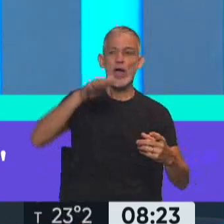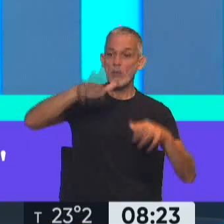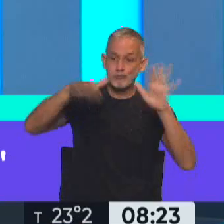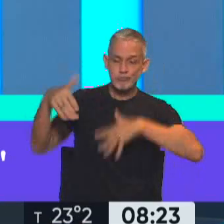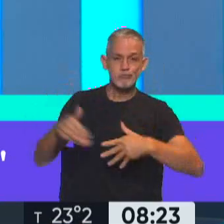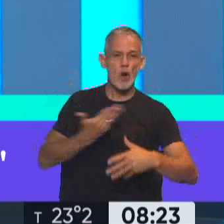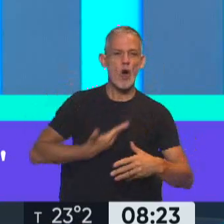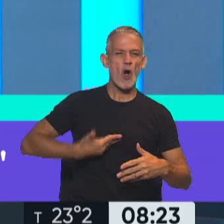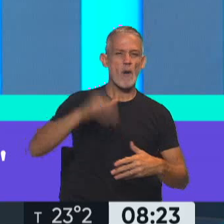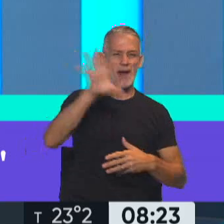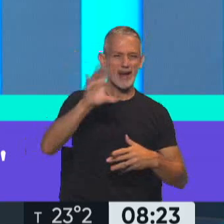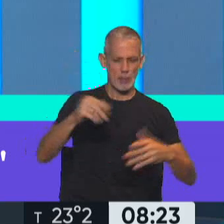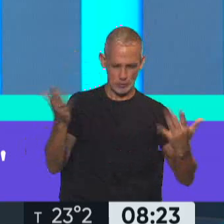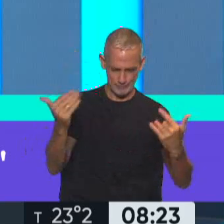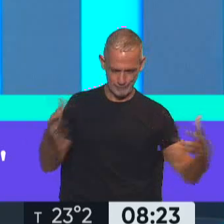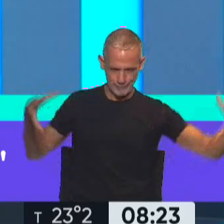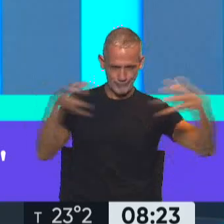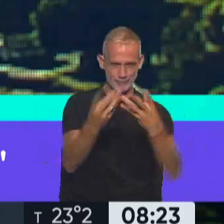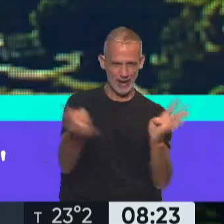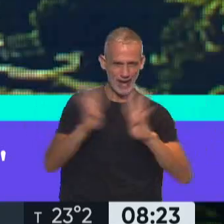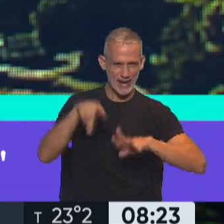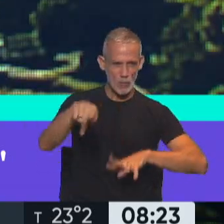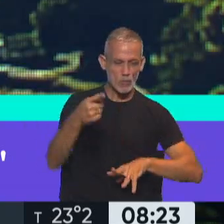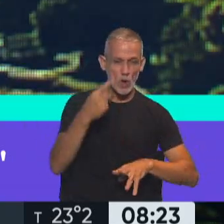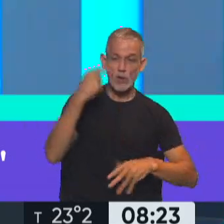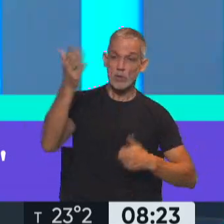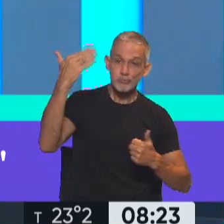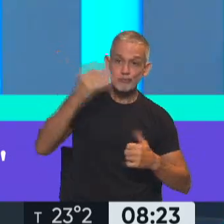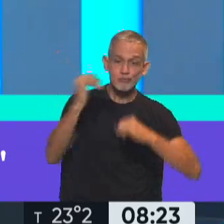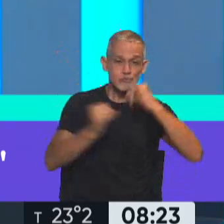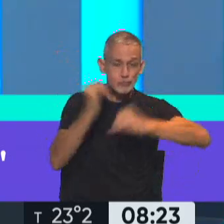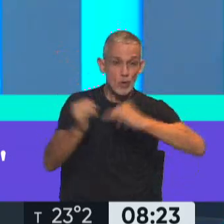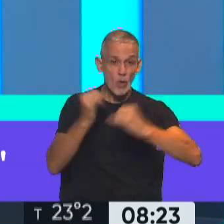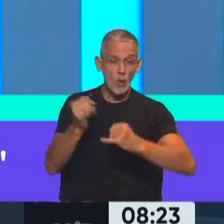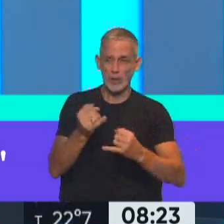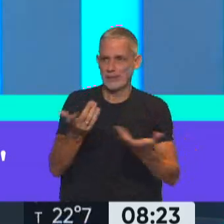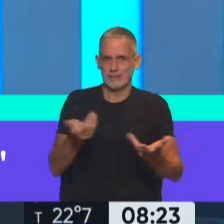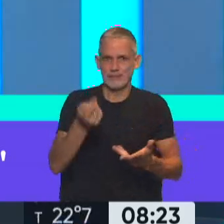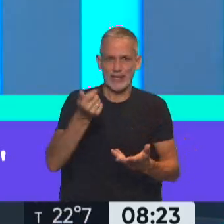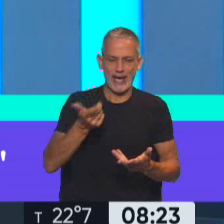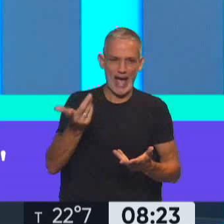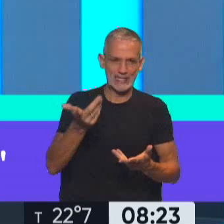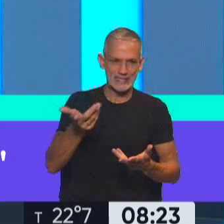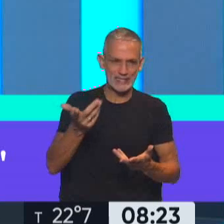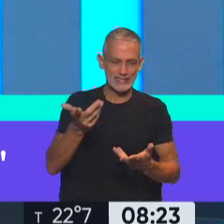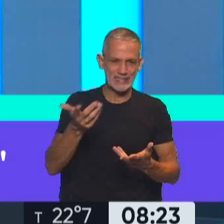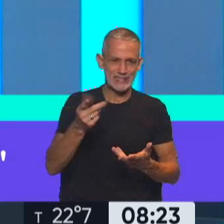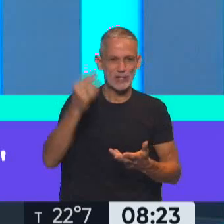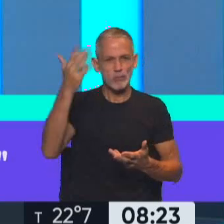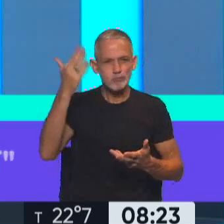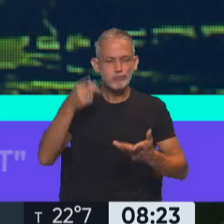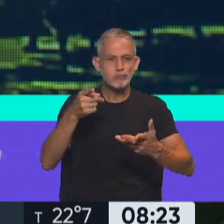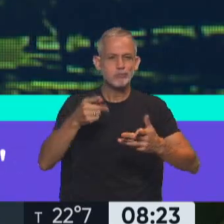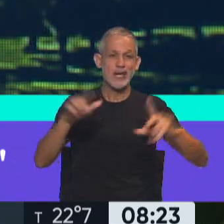los gobernadores y hay una exposición frente a casi, diríamos, la exposición de